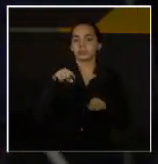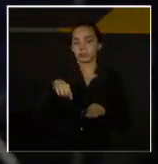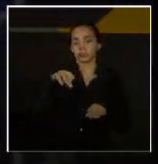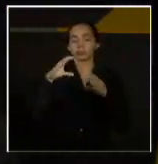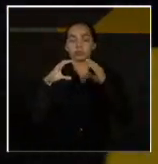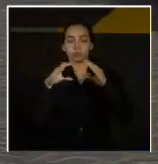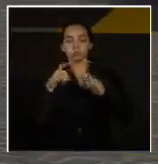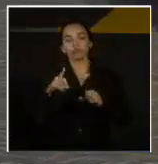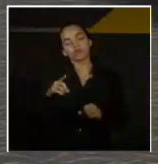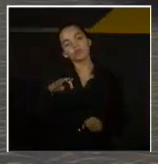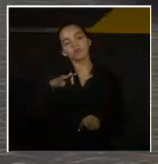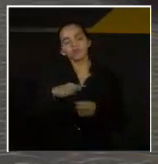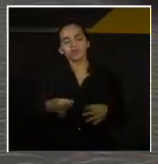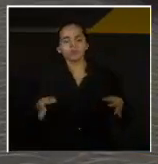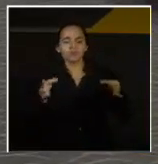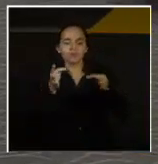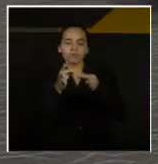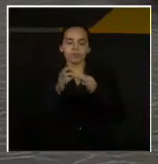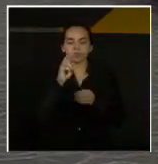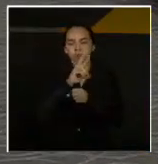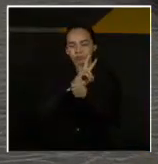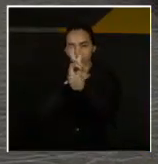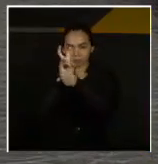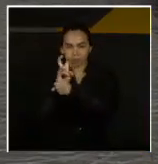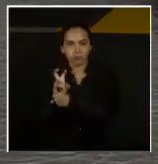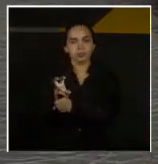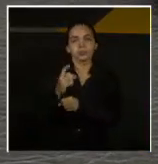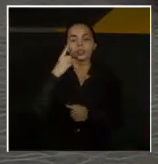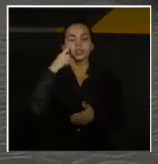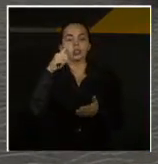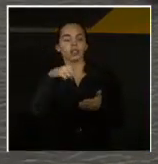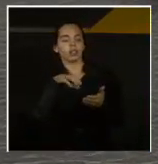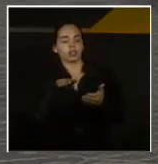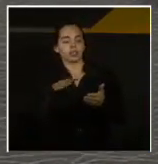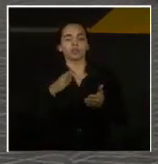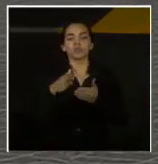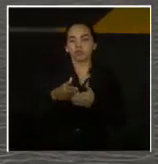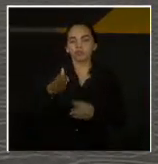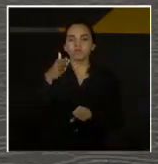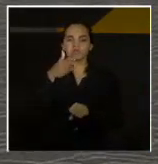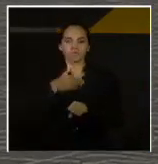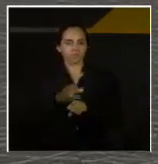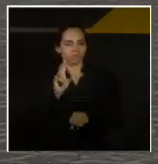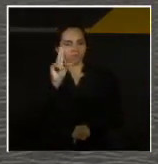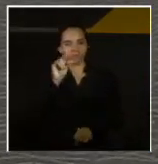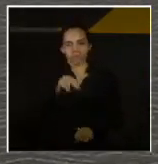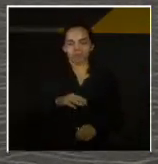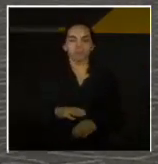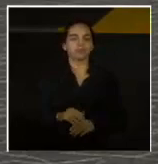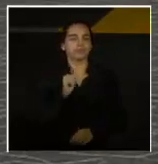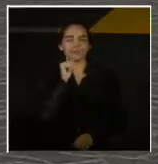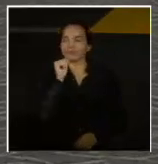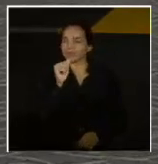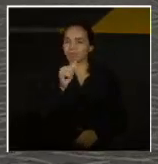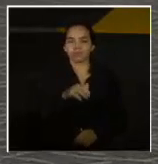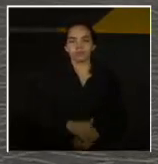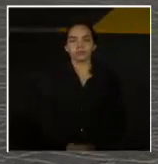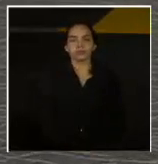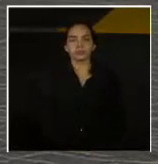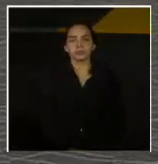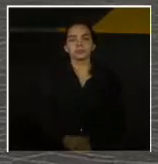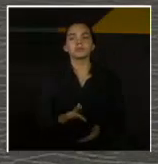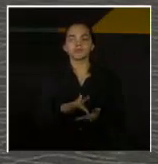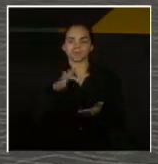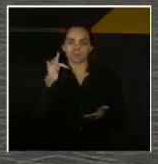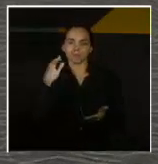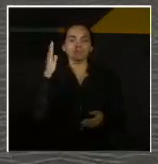con un sistema de monitoreo que identifique conductas que puedan dar pauta a acciones que no queremos nunca en Yucatán. Gracias,